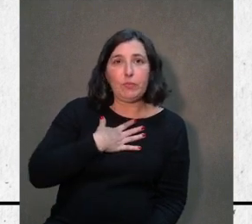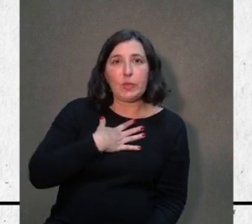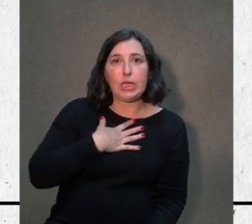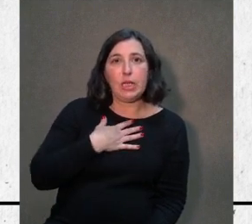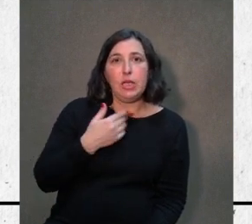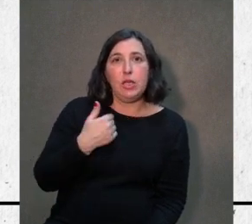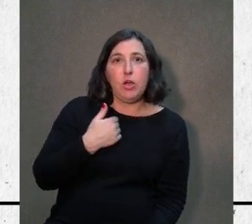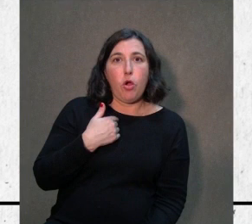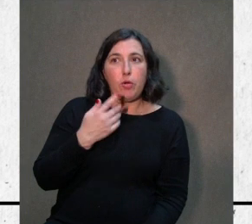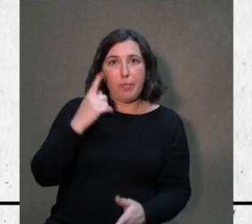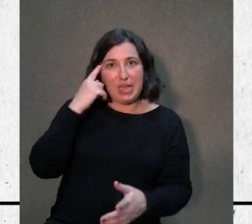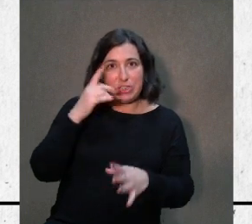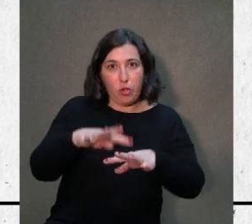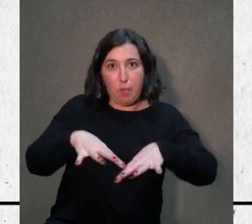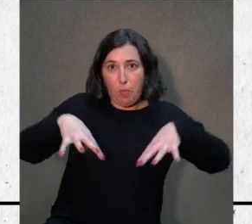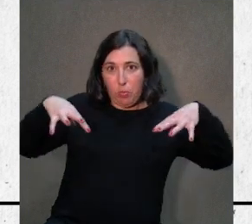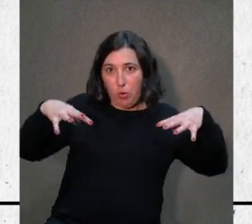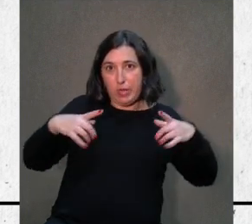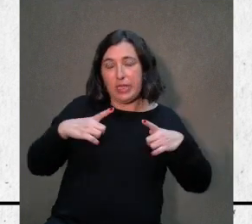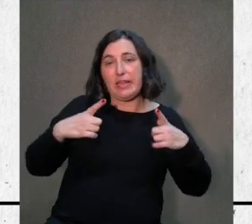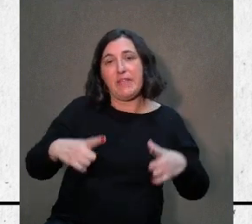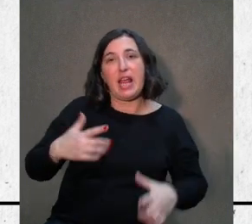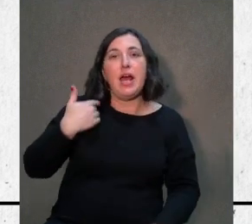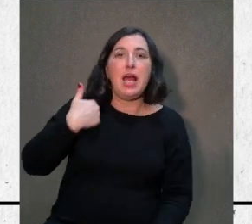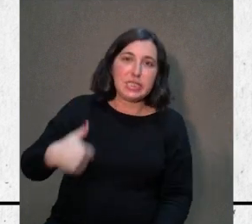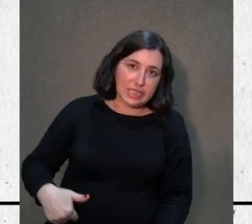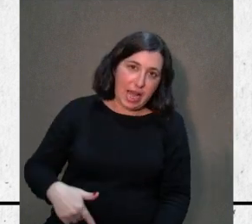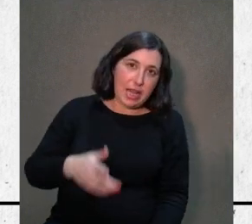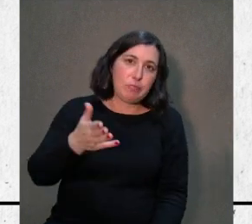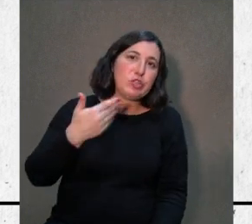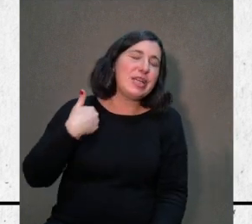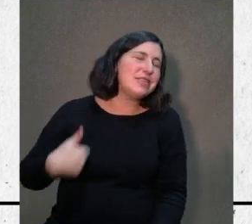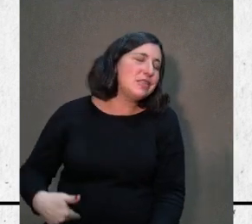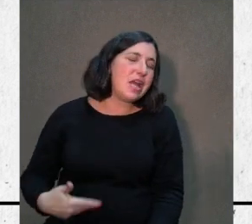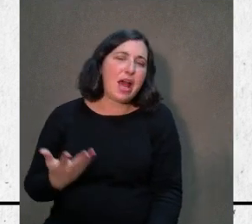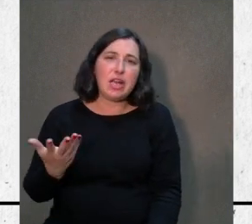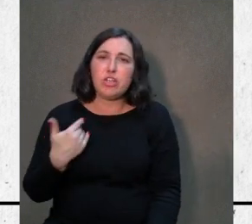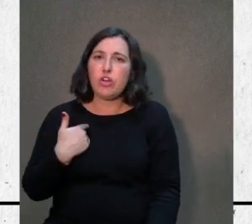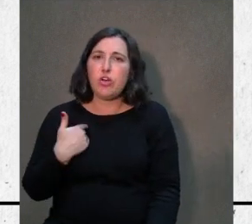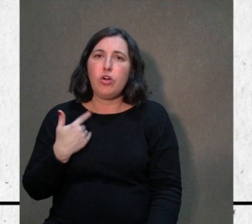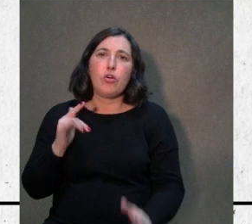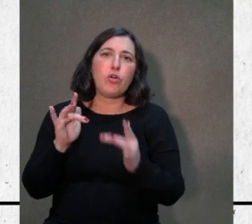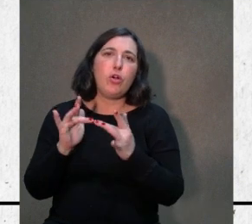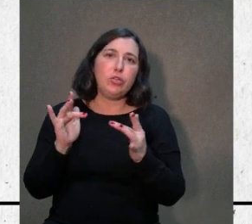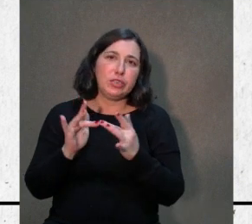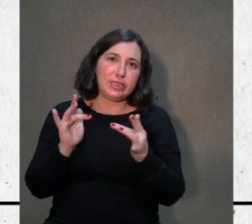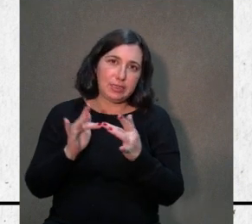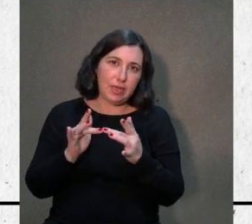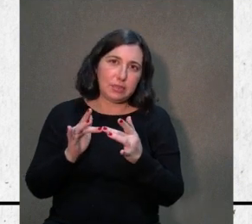Bueno, yo si me voy a dirigir al público, la verdad, los extrañamos muchísimo. Yo extraño muchísimo estar